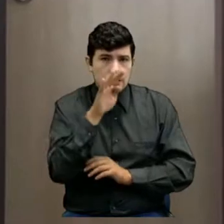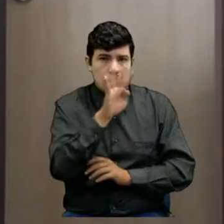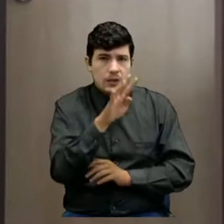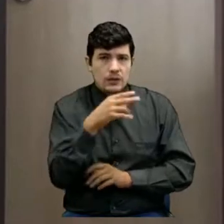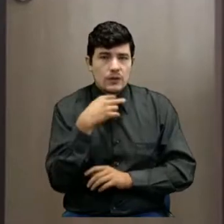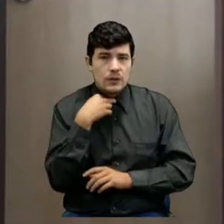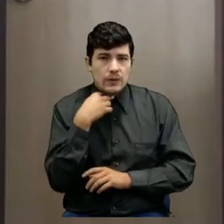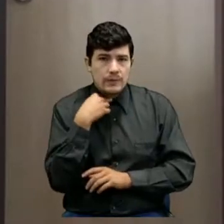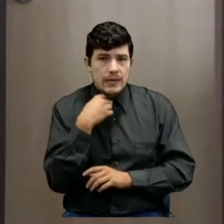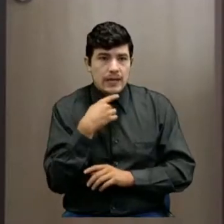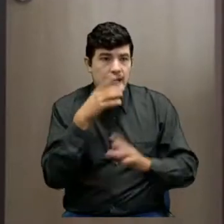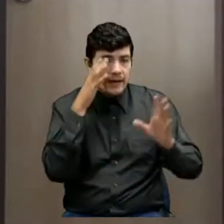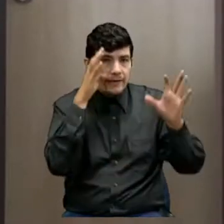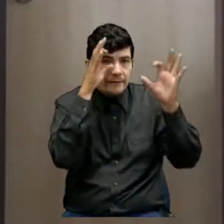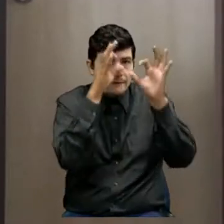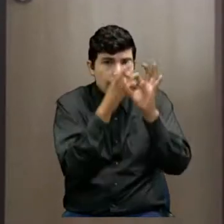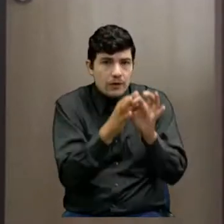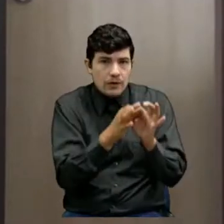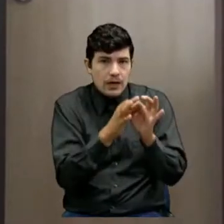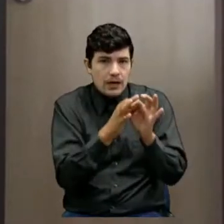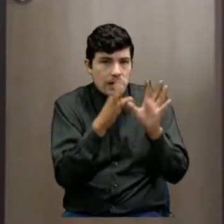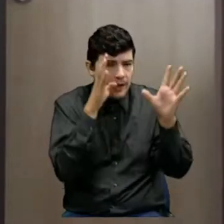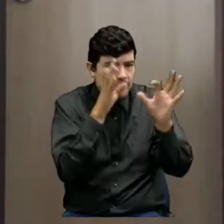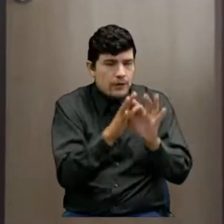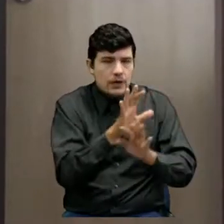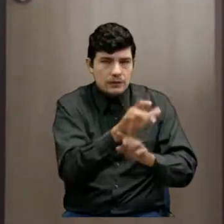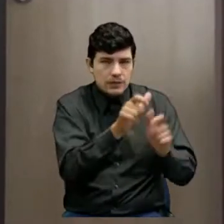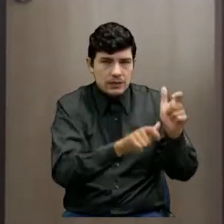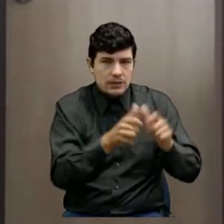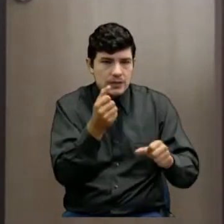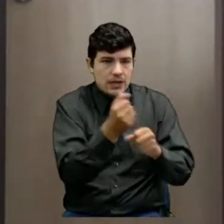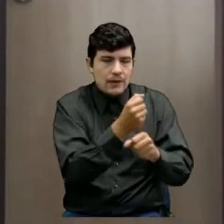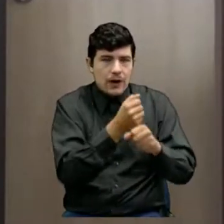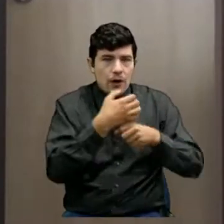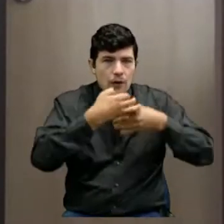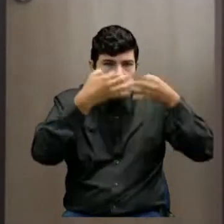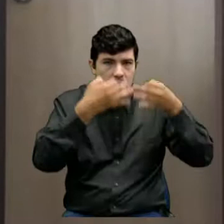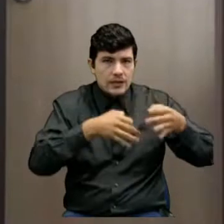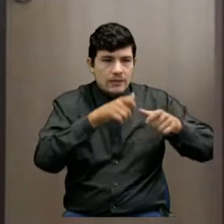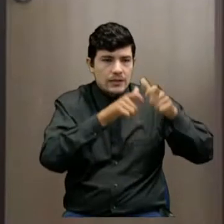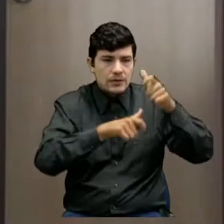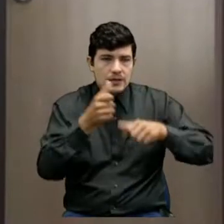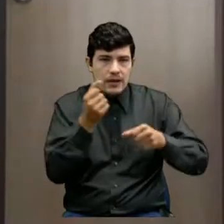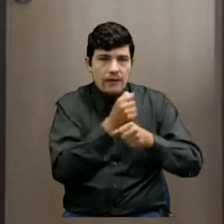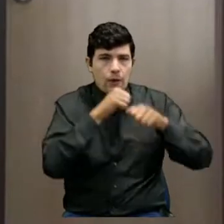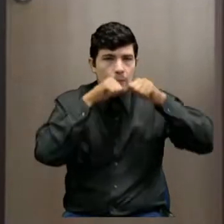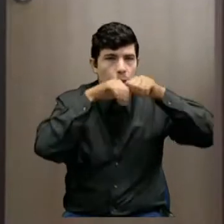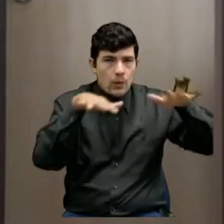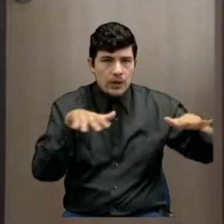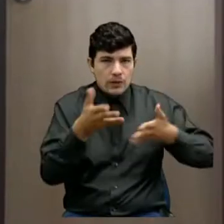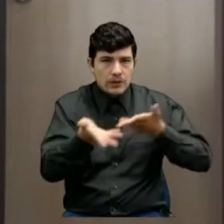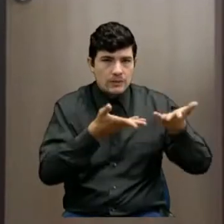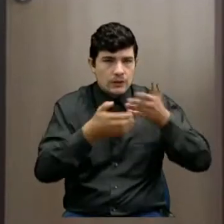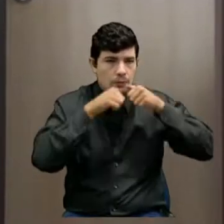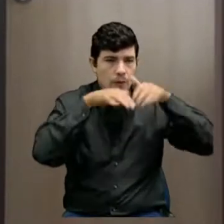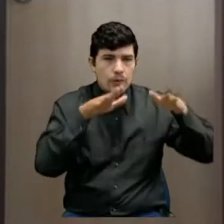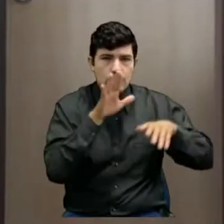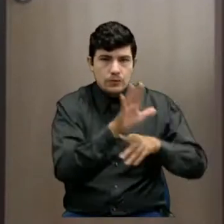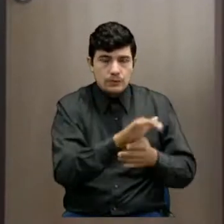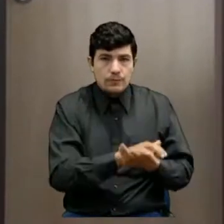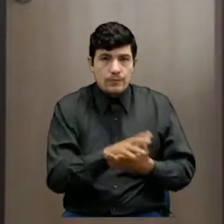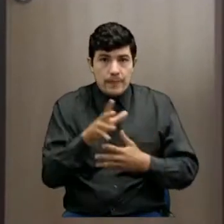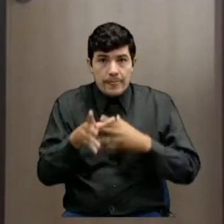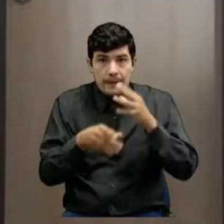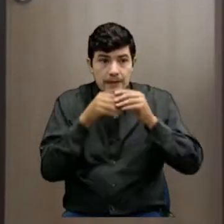es exclusivamente para trabajadores oficiales, para servidores públicos y básicamente para